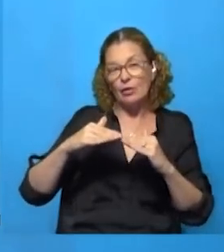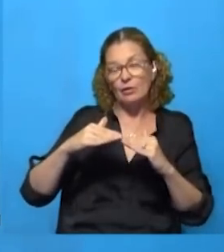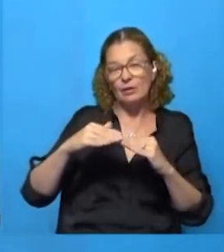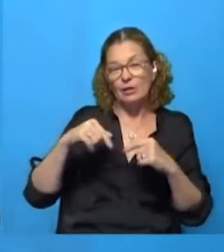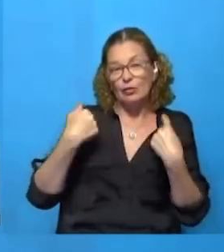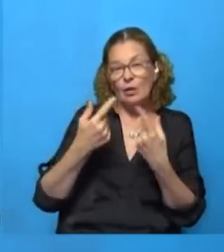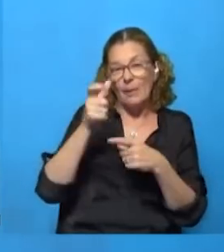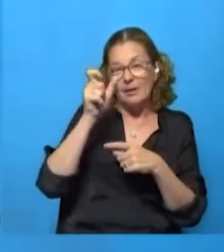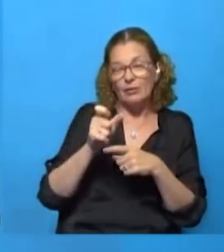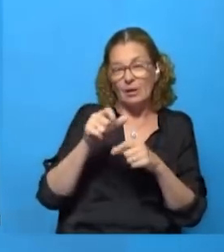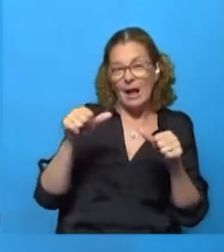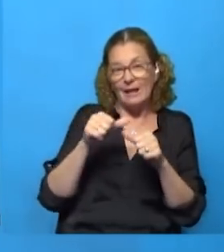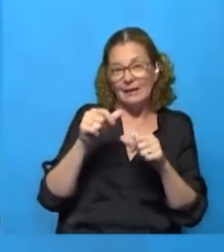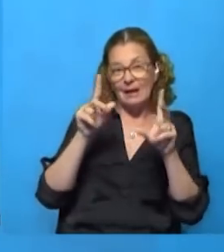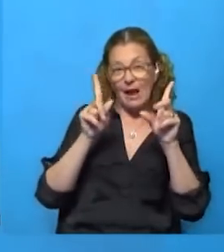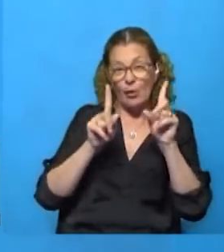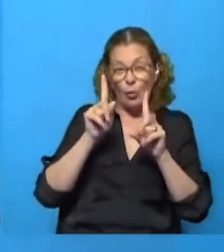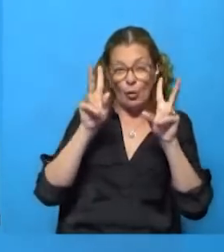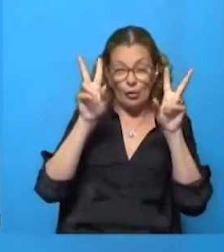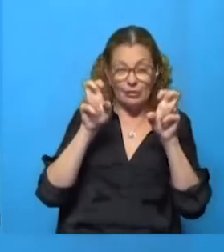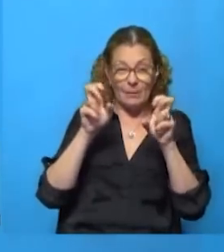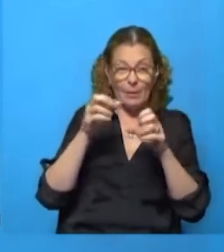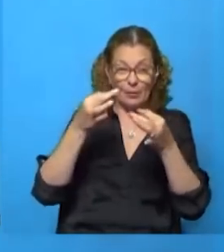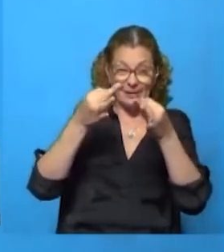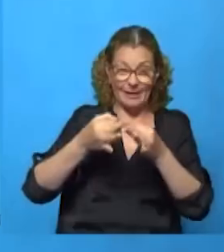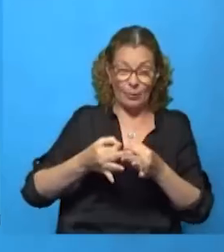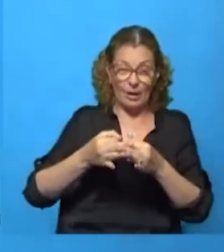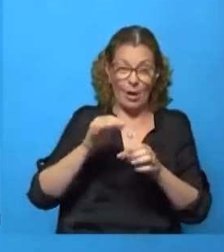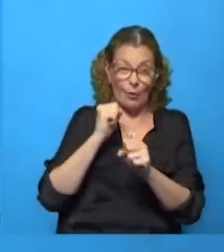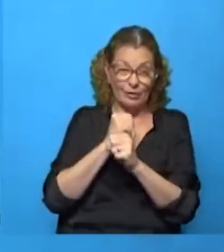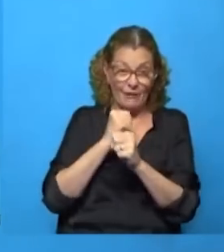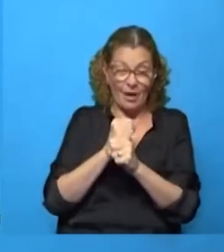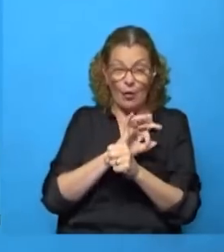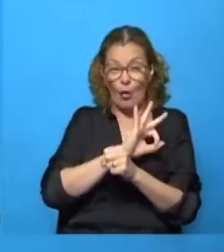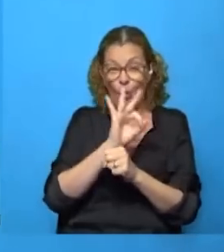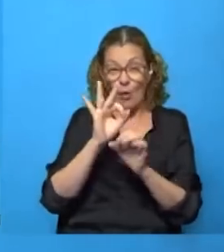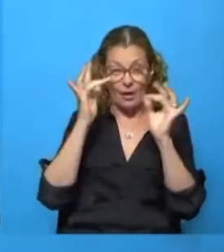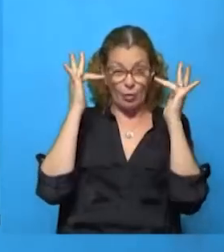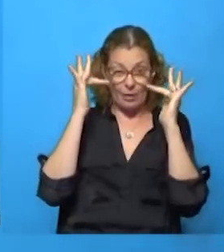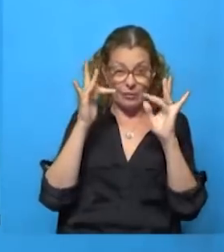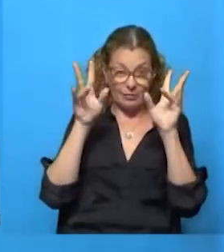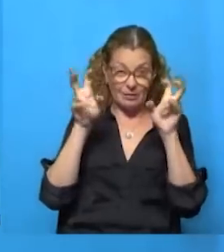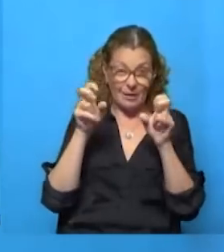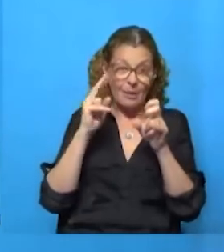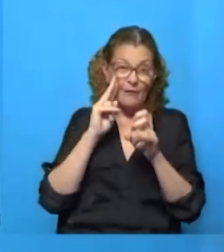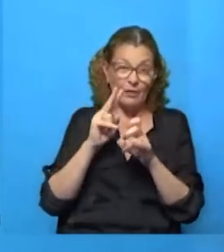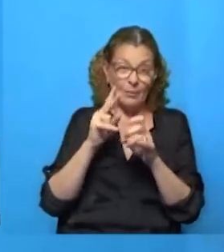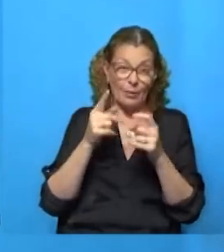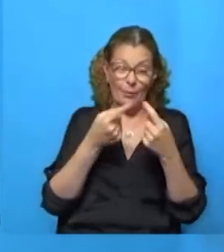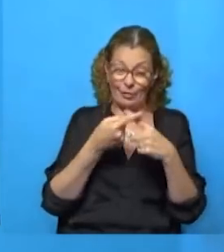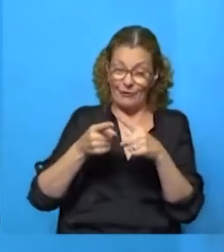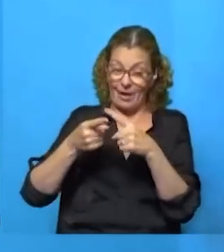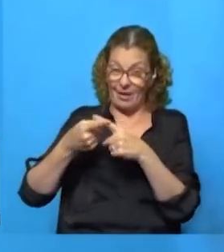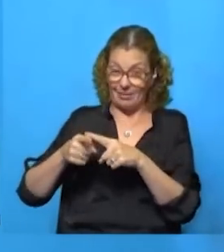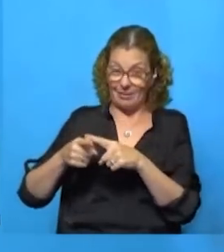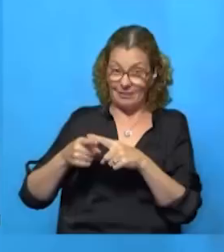población hace sobre algunos temas como el de la seguridad o el empleo o la educación vemos fenómenos que son un poco